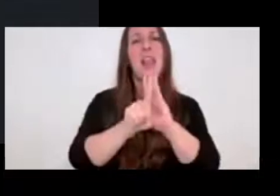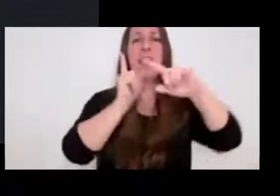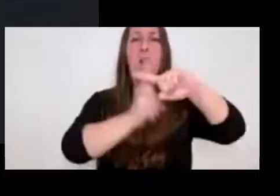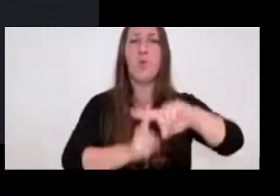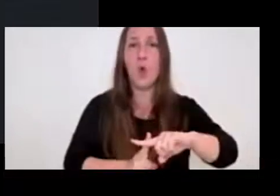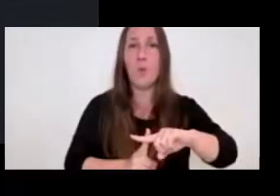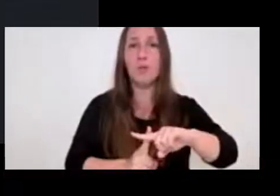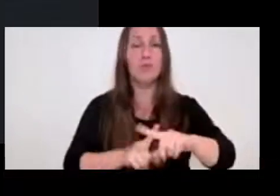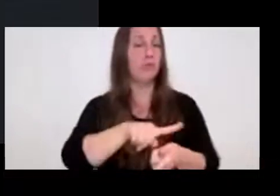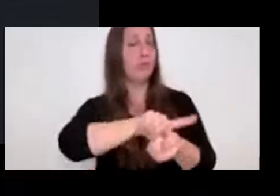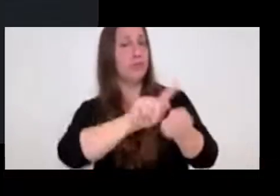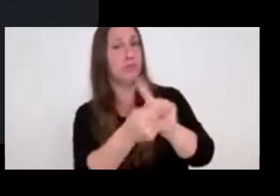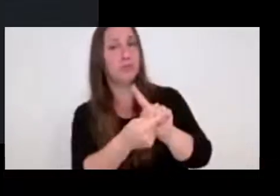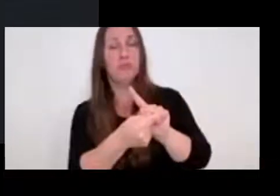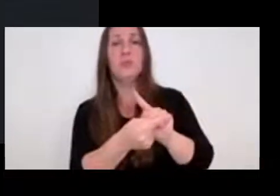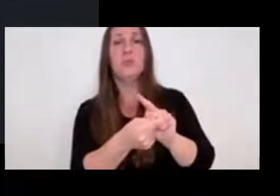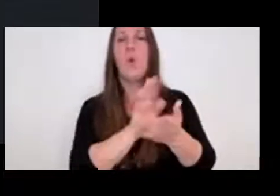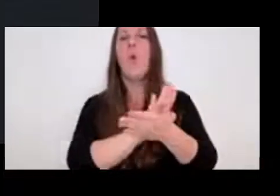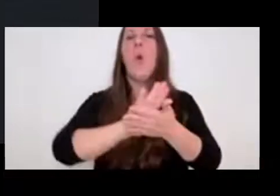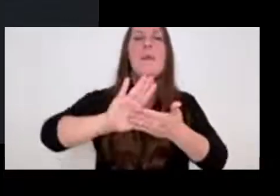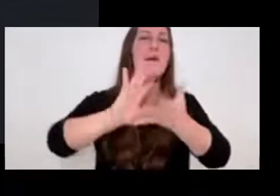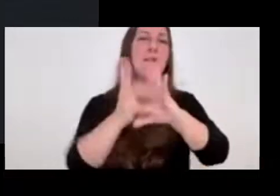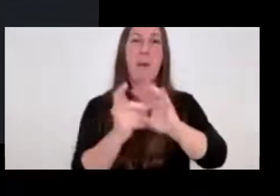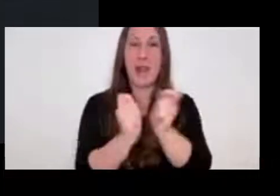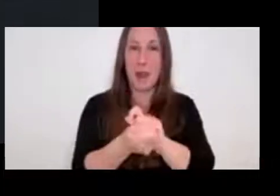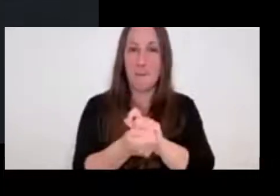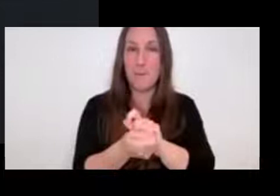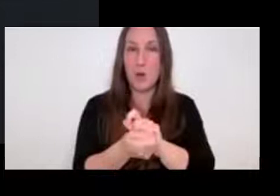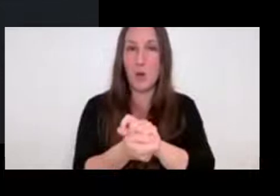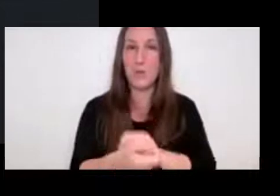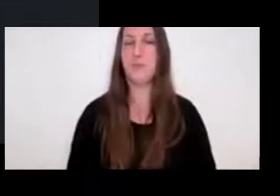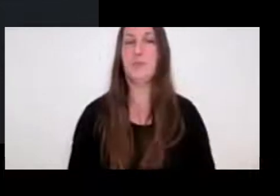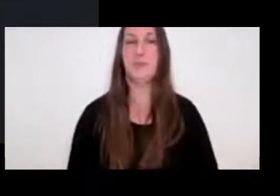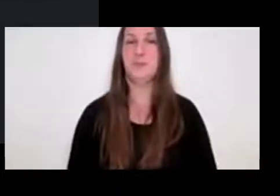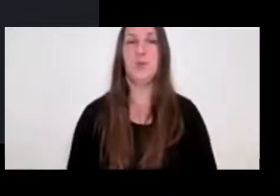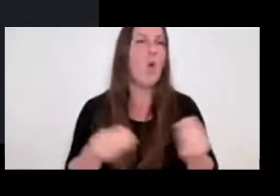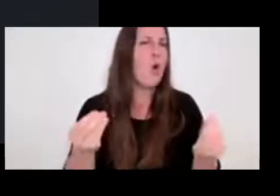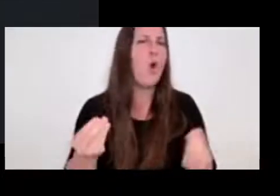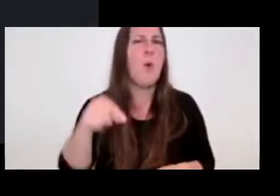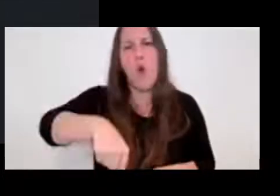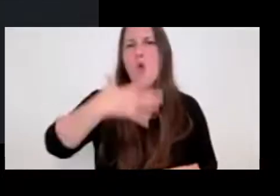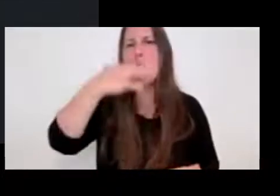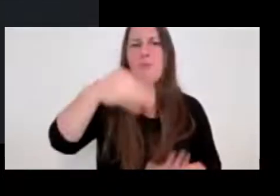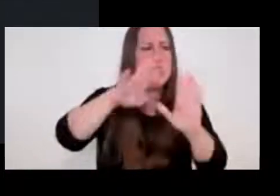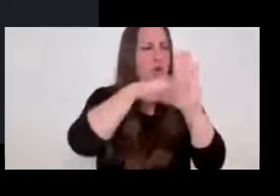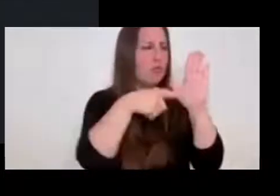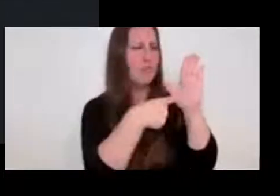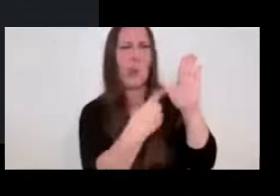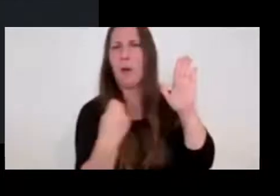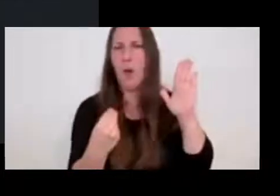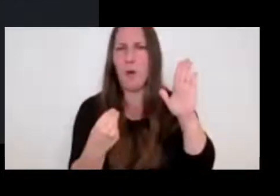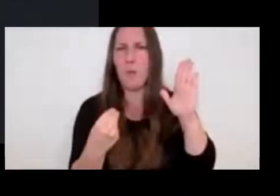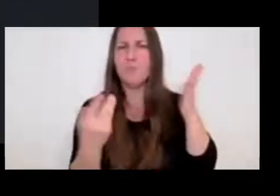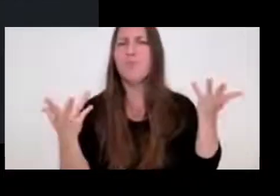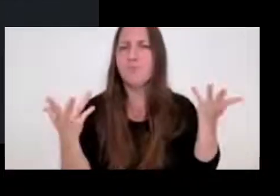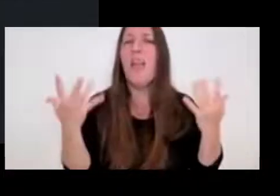nueva encuadre, digamos, de categorías, ¿no? Entonces, ¿cómo lo cumplimos eso hoy, digamos? ¿Cómo se cumple eso hoy? O sea, lo que habría que hacer es,